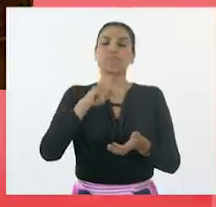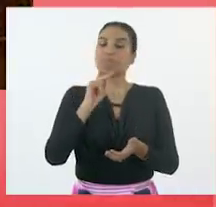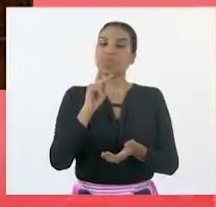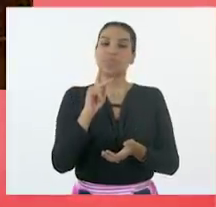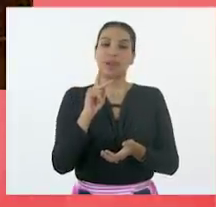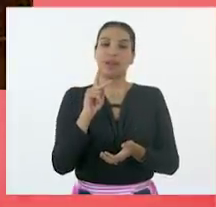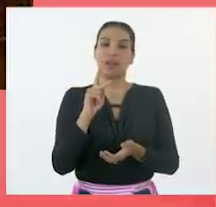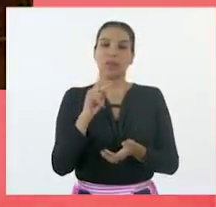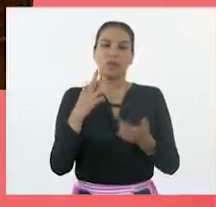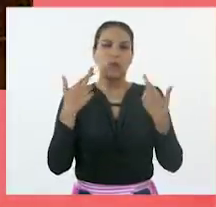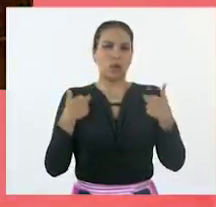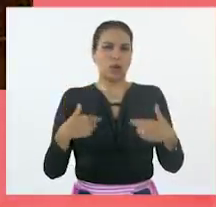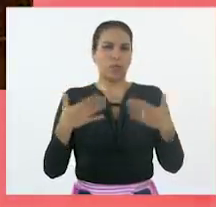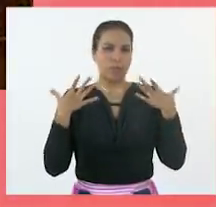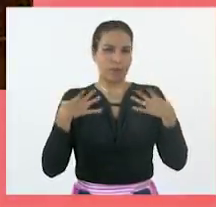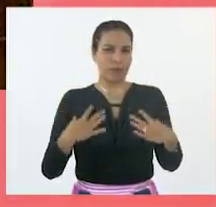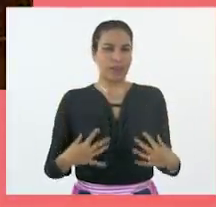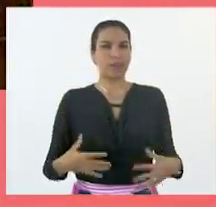sí ropa blanca,